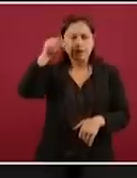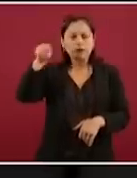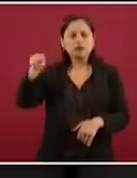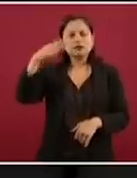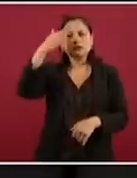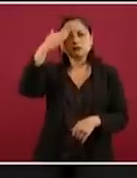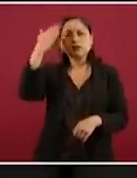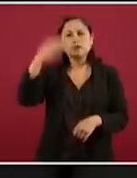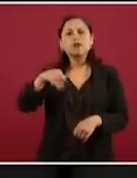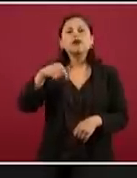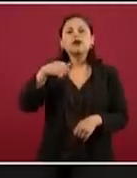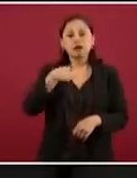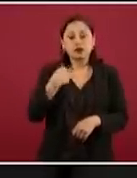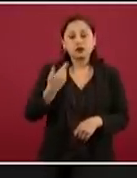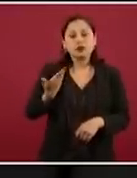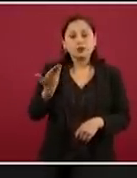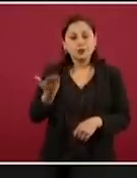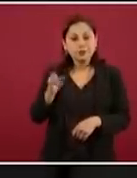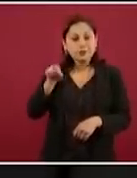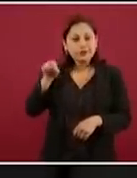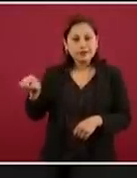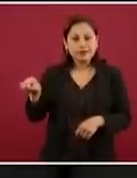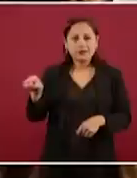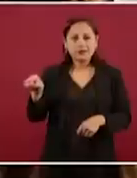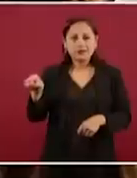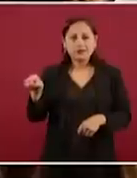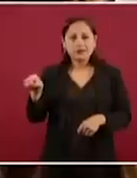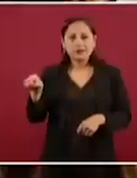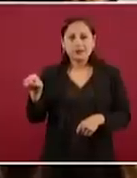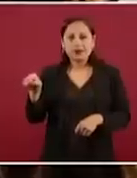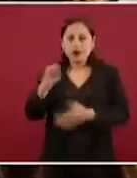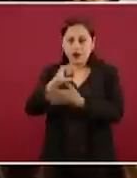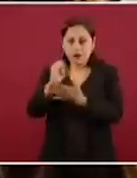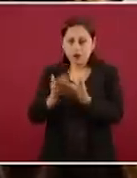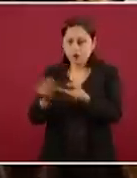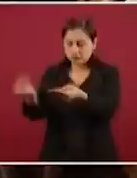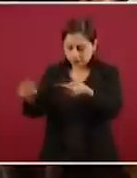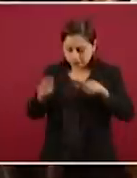pedirle que nos dé un informe